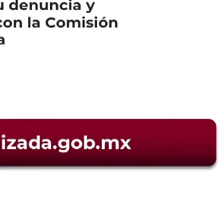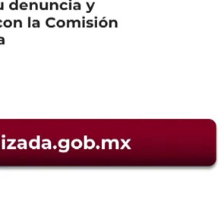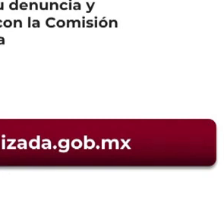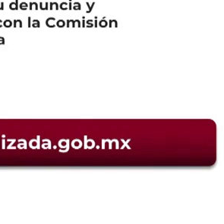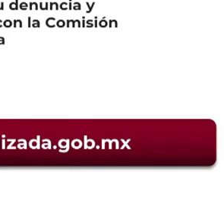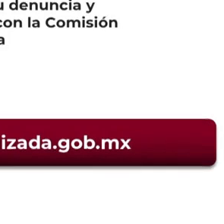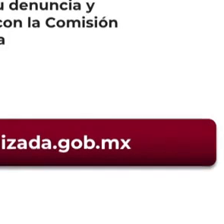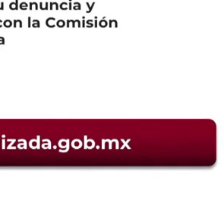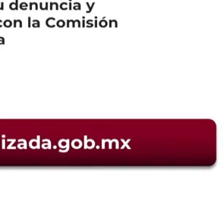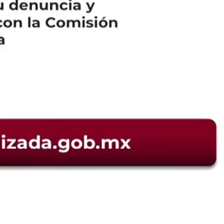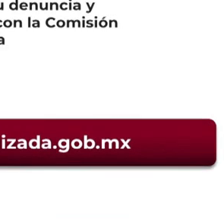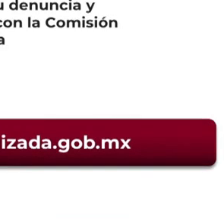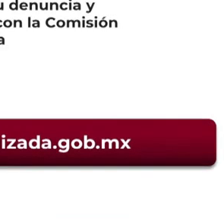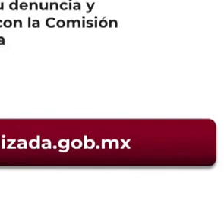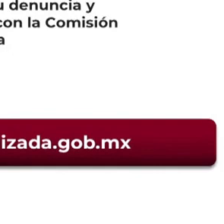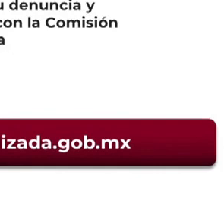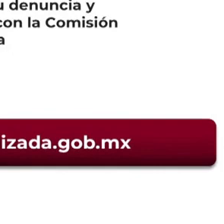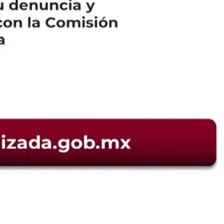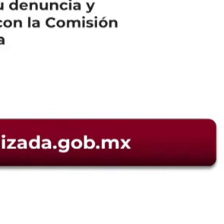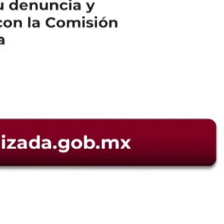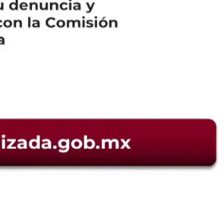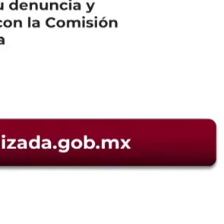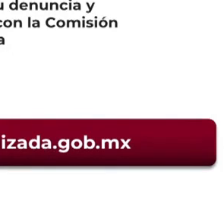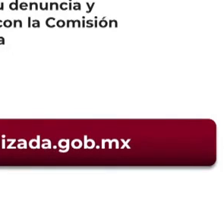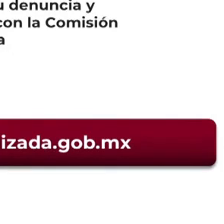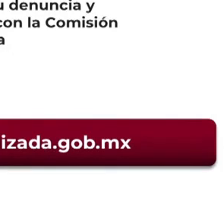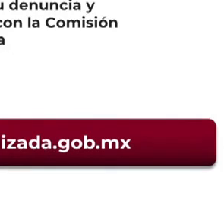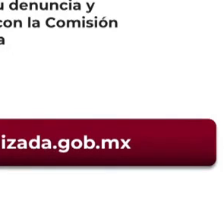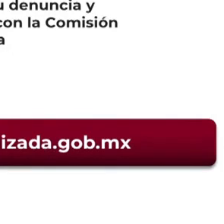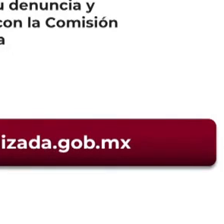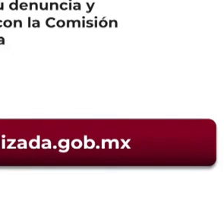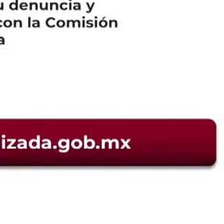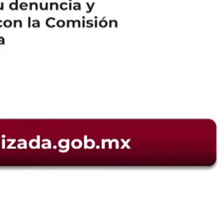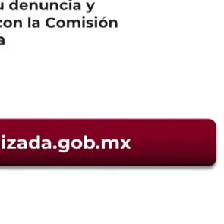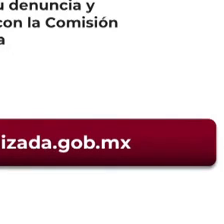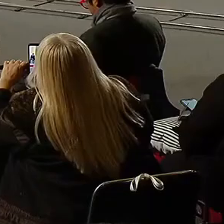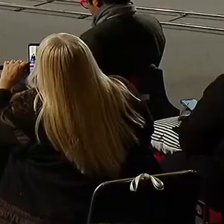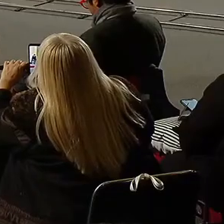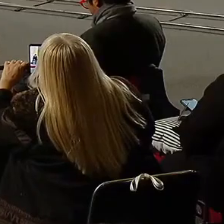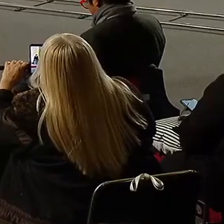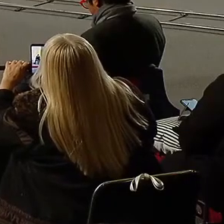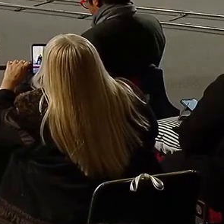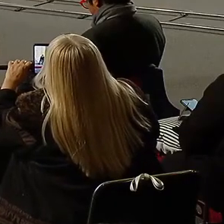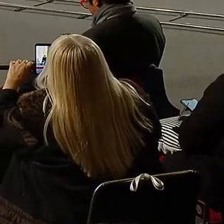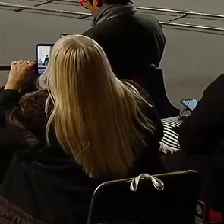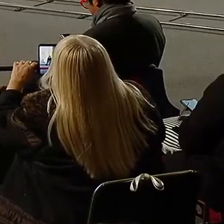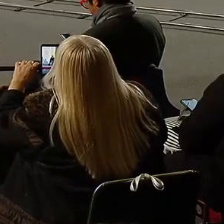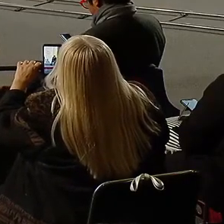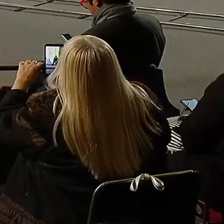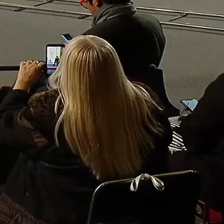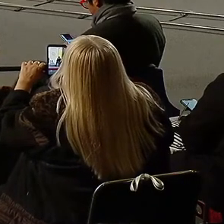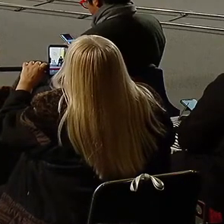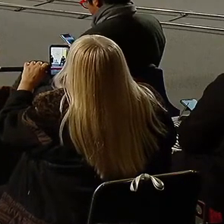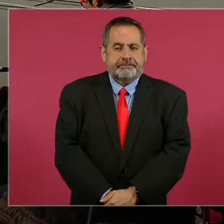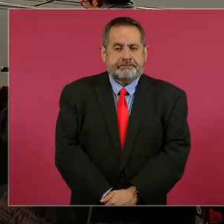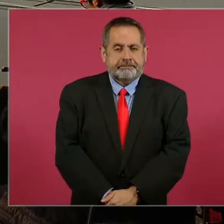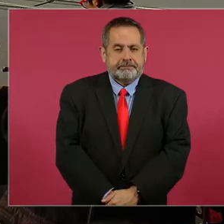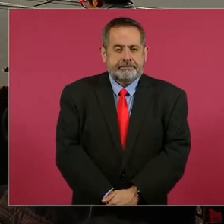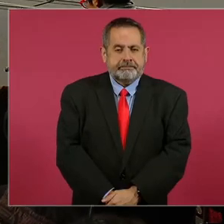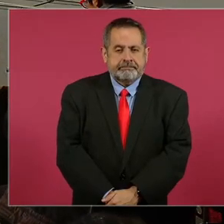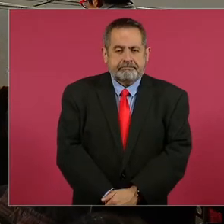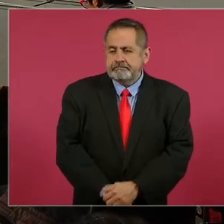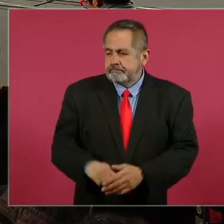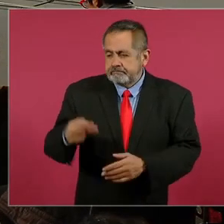desaparición o cualquier información de últimos domicilios o medios de contacto de conocidos o contacto de